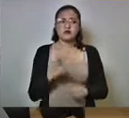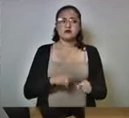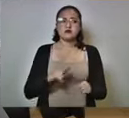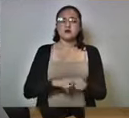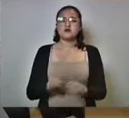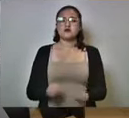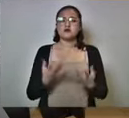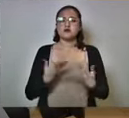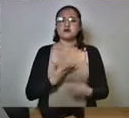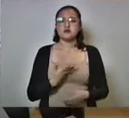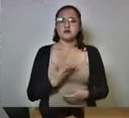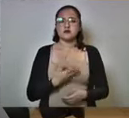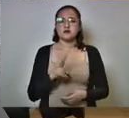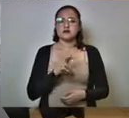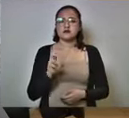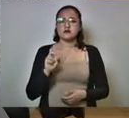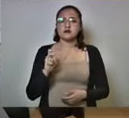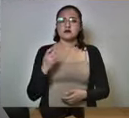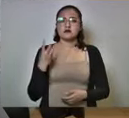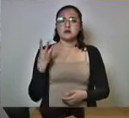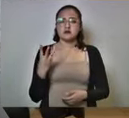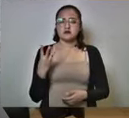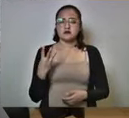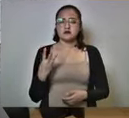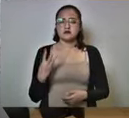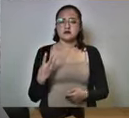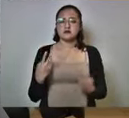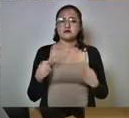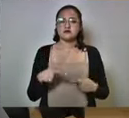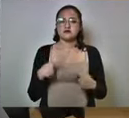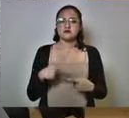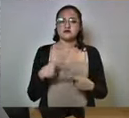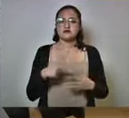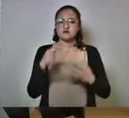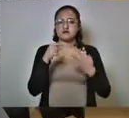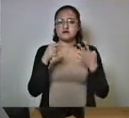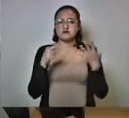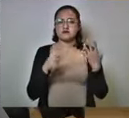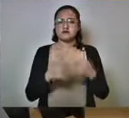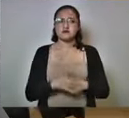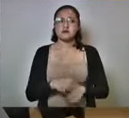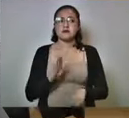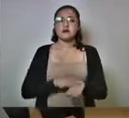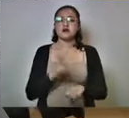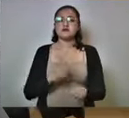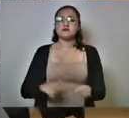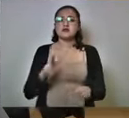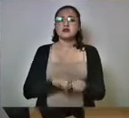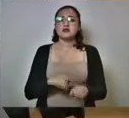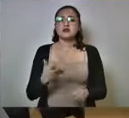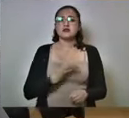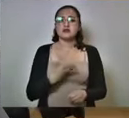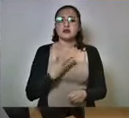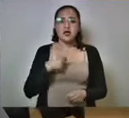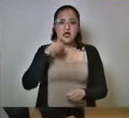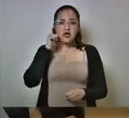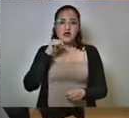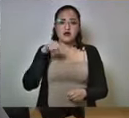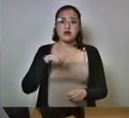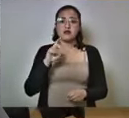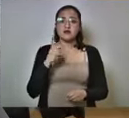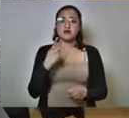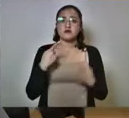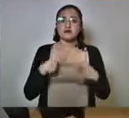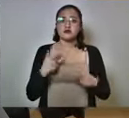doctor? 233, señor, distribuidos de la siguiente manera. ¿Cuántos más hospitalizados respecto de ayer?